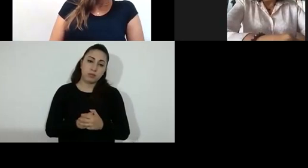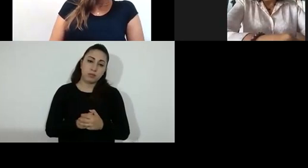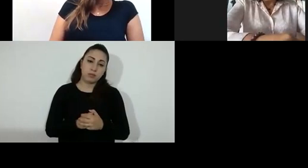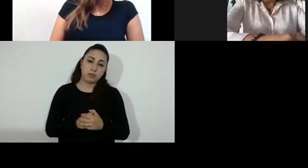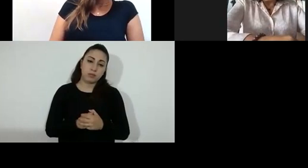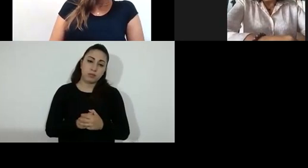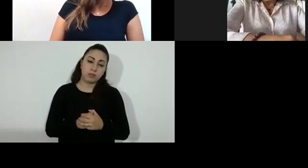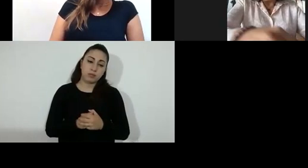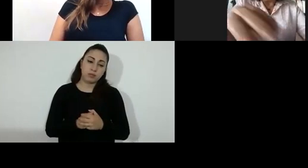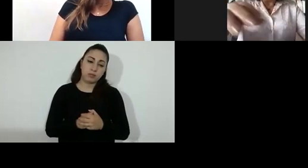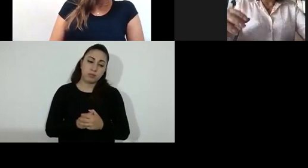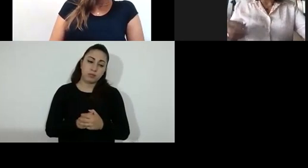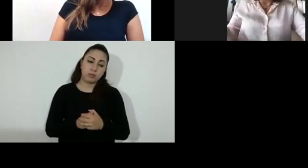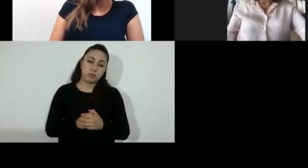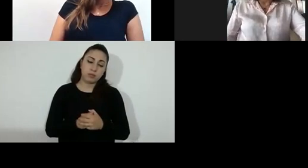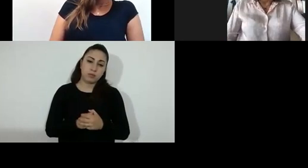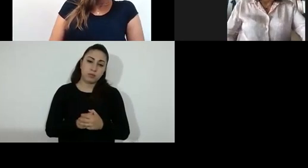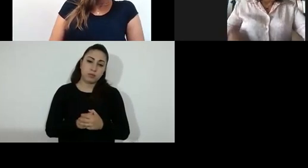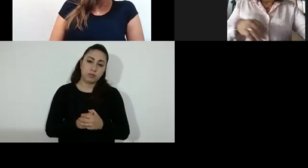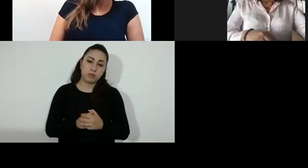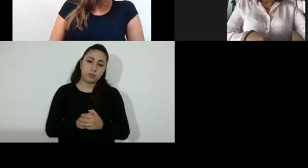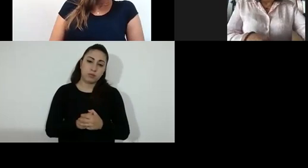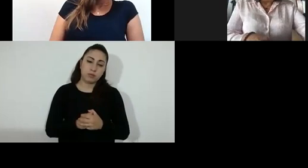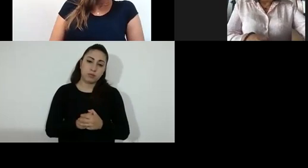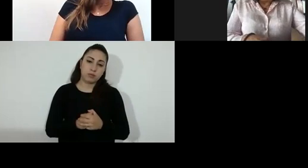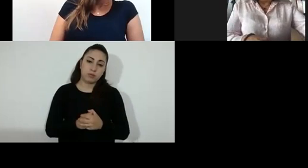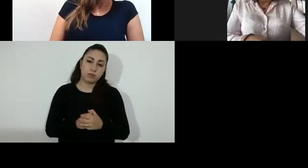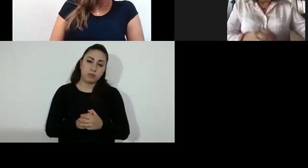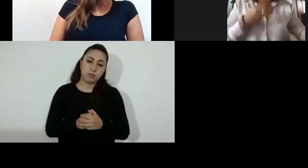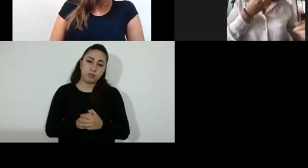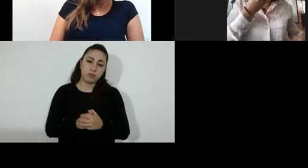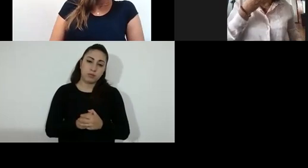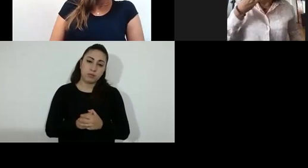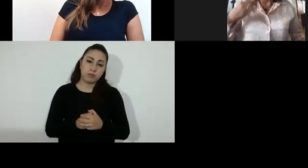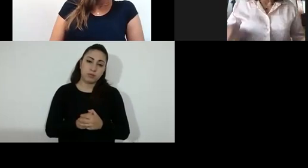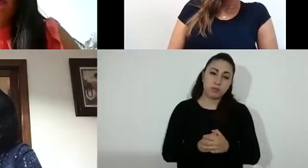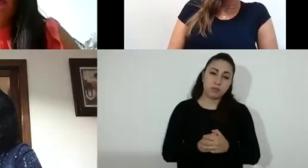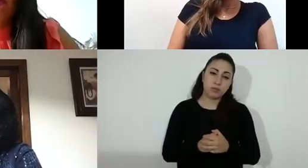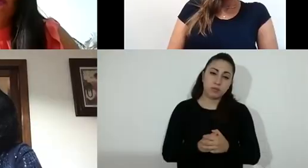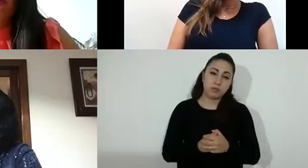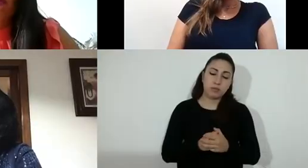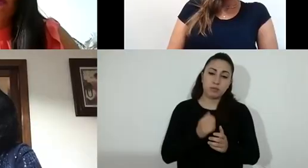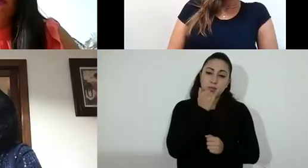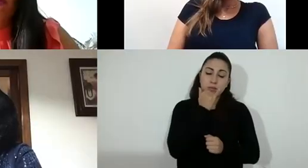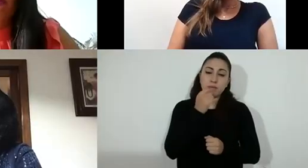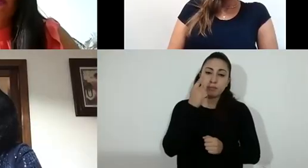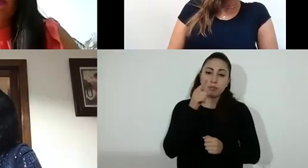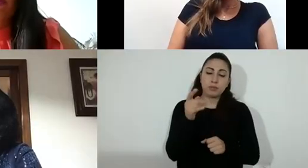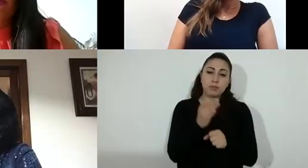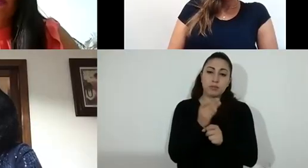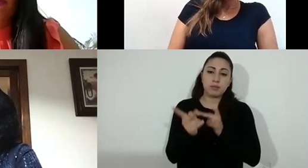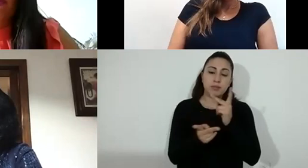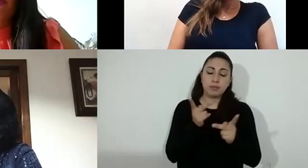Es que se movió esto, perdón. A discutir. Sí, pero es que se movió aquí. A discutir el